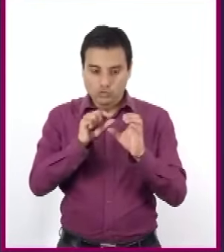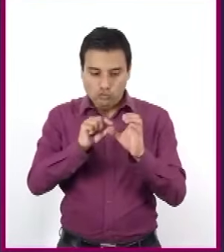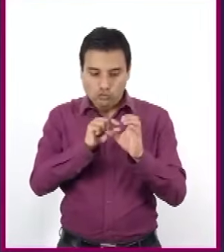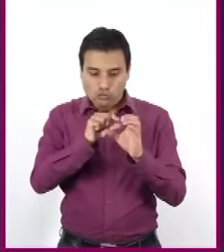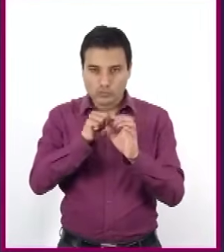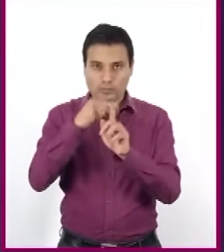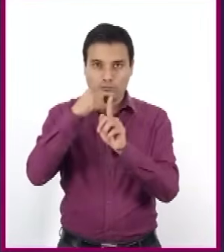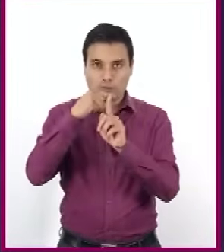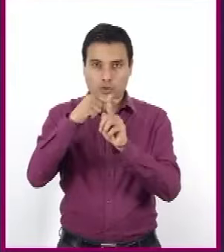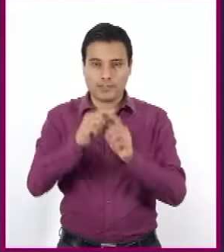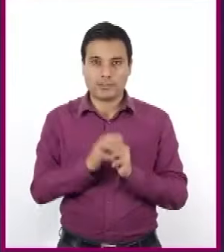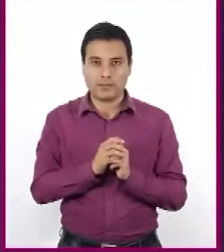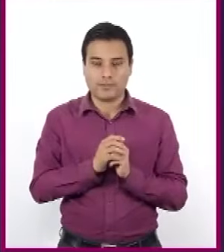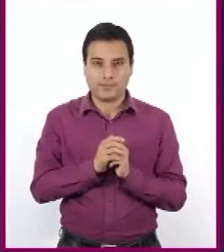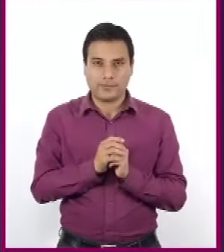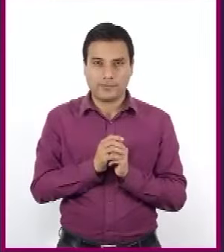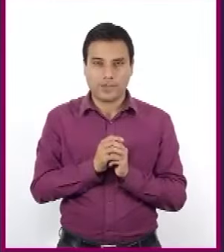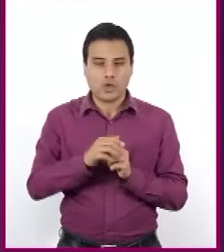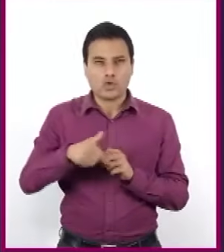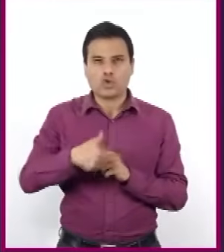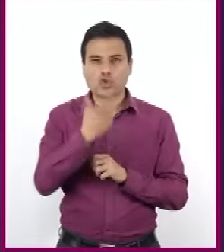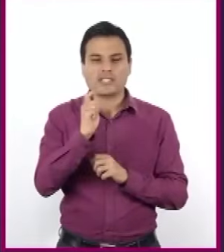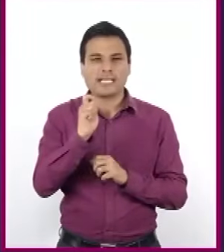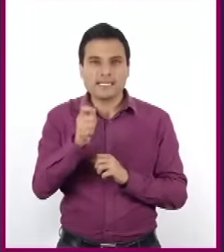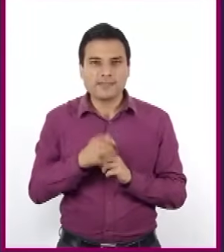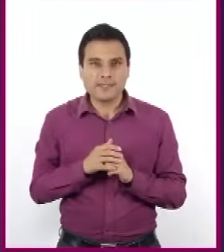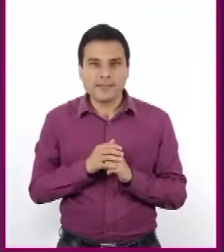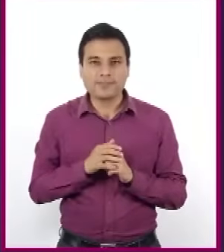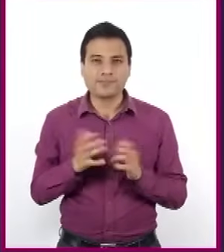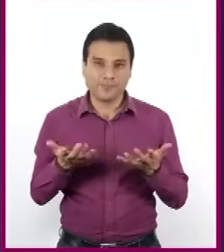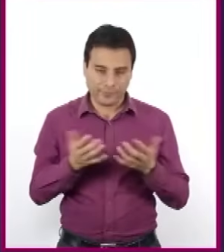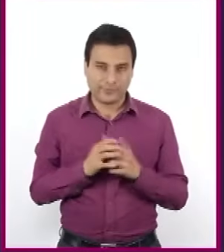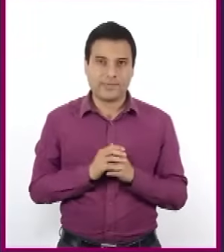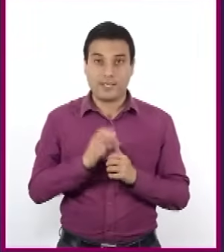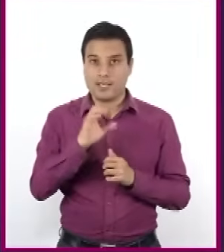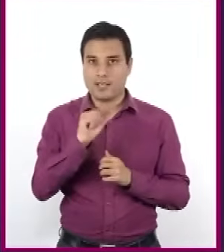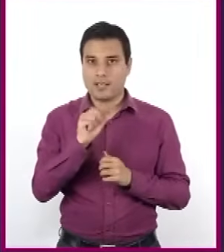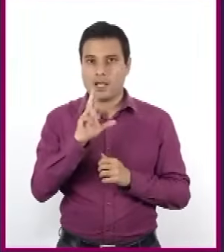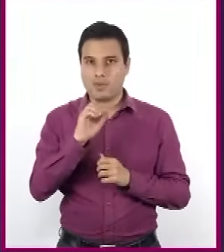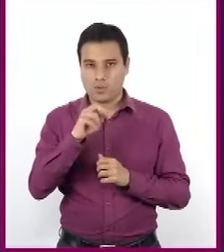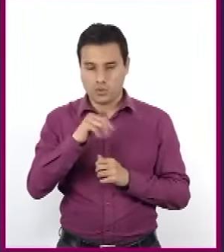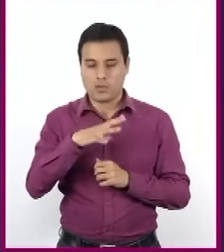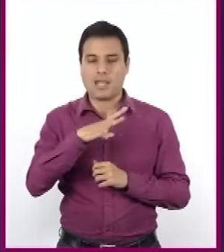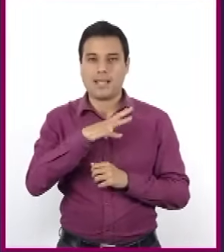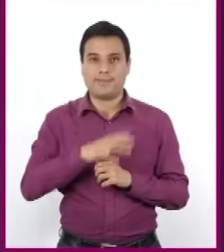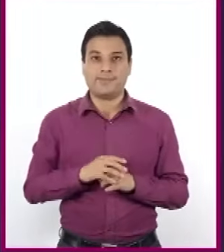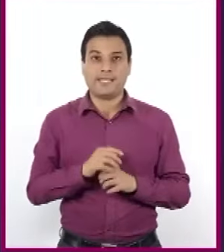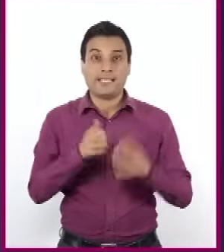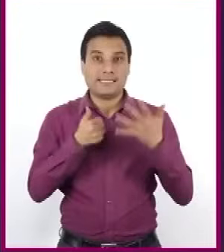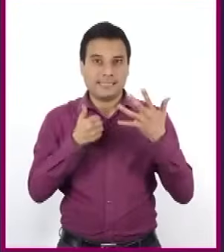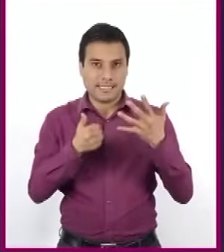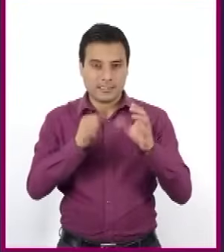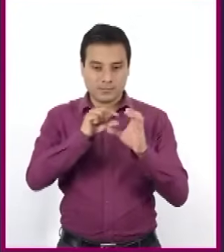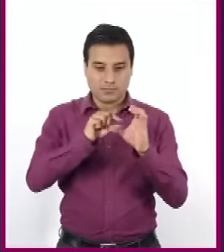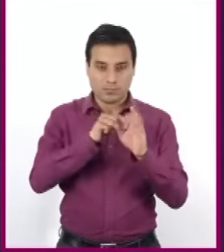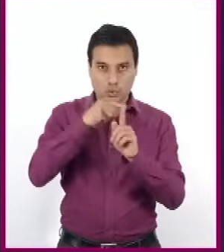número 12 indica el número de átomos de carbono. Tiene 6 protones y 6 neutrones en el